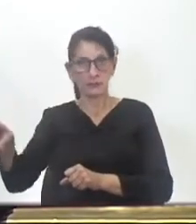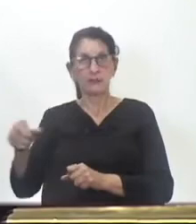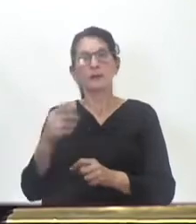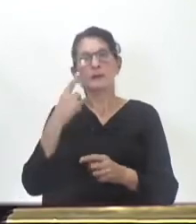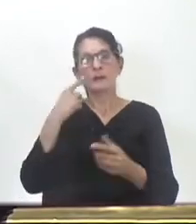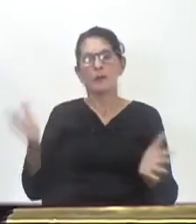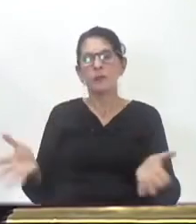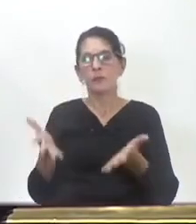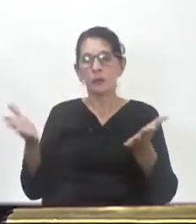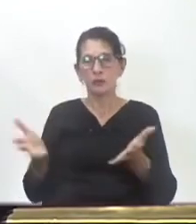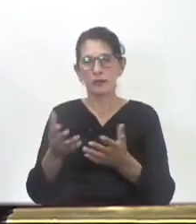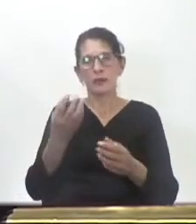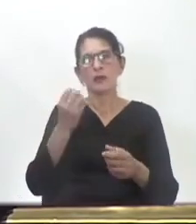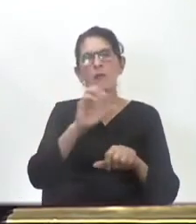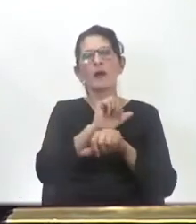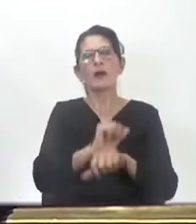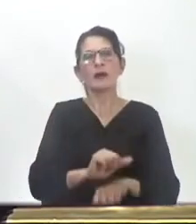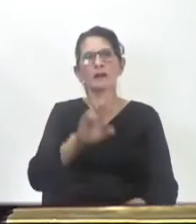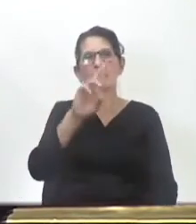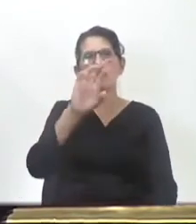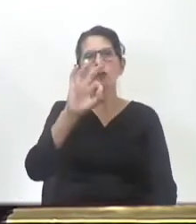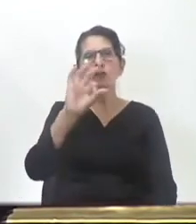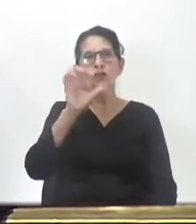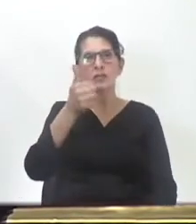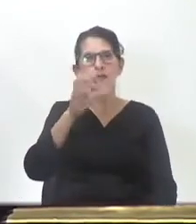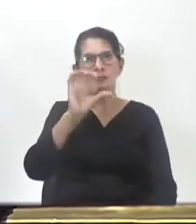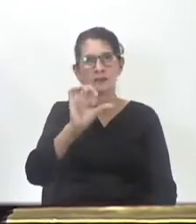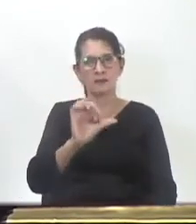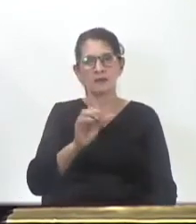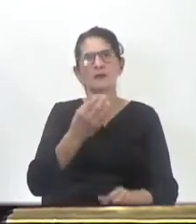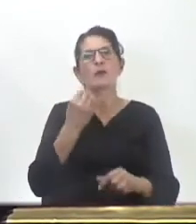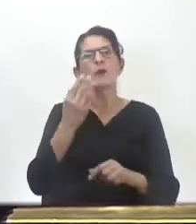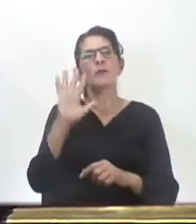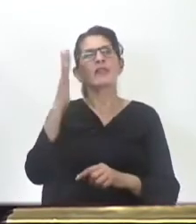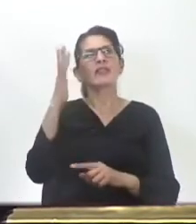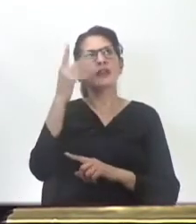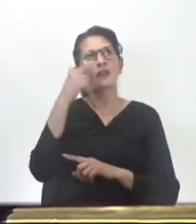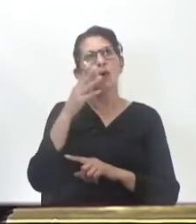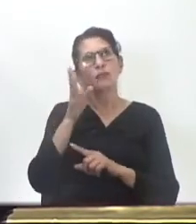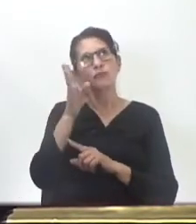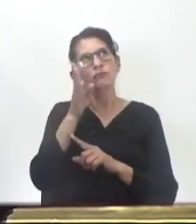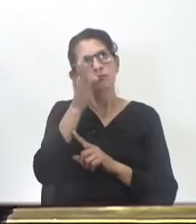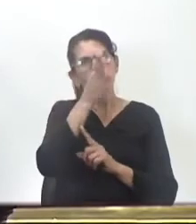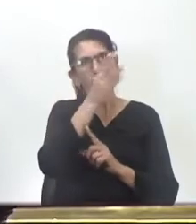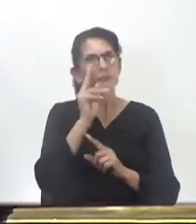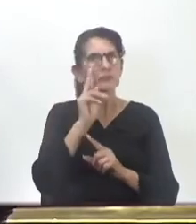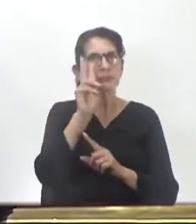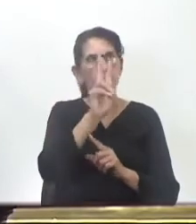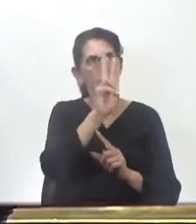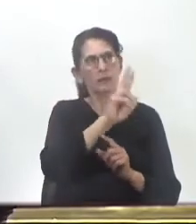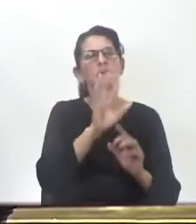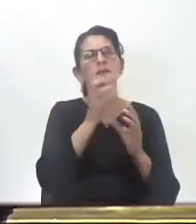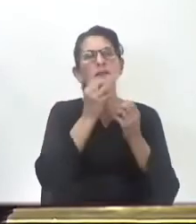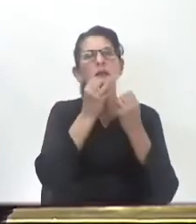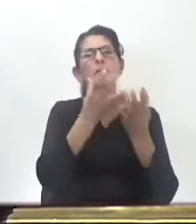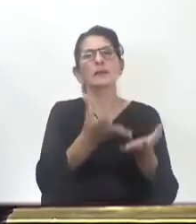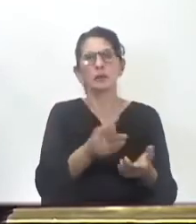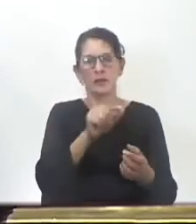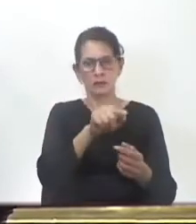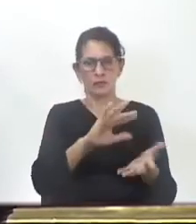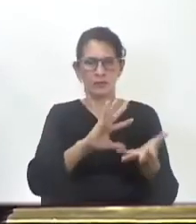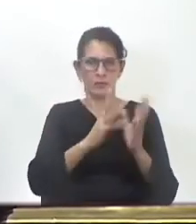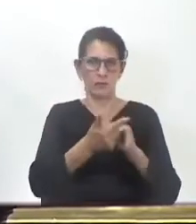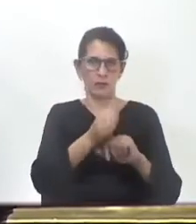también en la cárcel de Las Rosas, como hemos recorrido cárceles del interior, se está trabajando, se está mejorando esa dignidad del